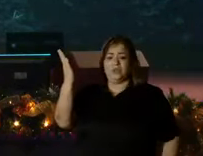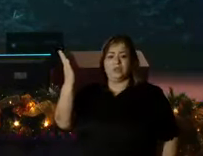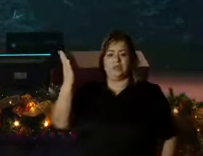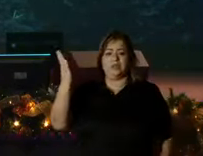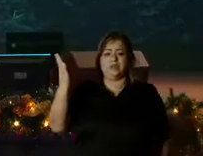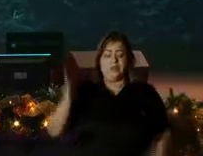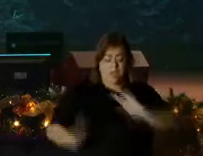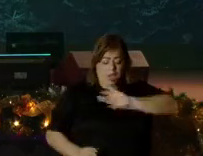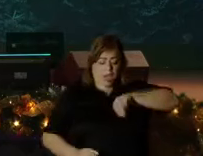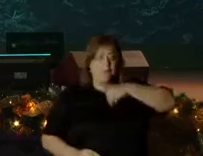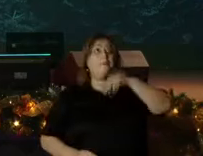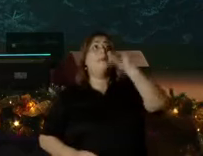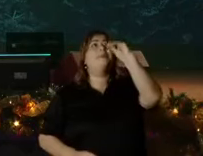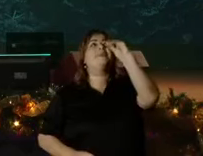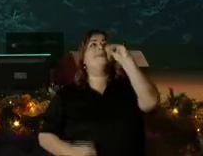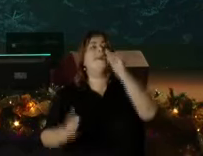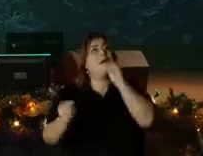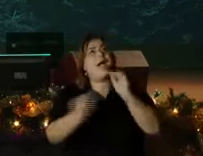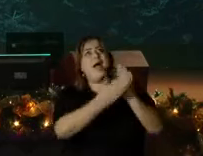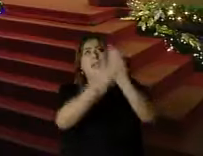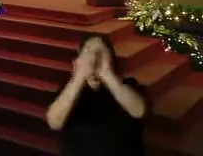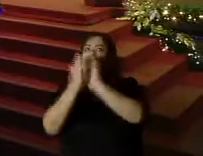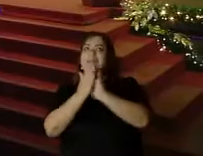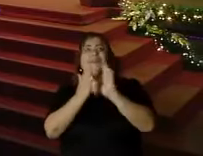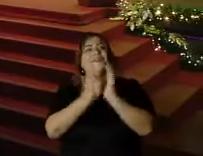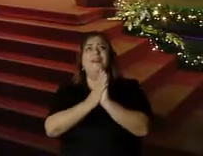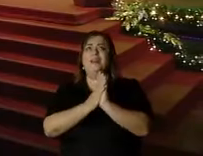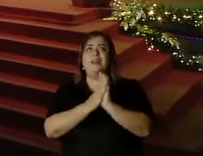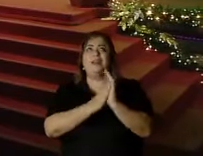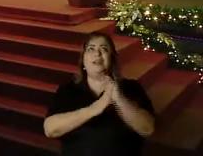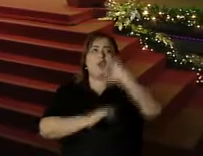Alma mía, alaba a Jehová. Oh, qué lindo Jesús.